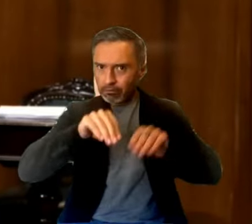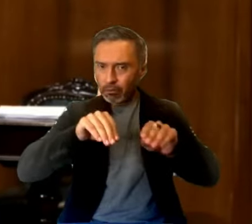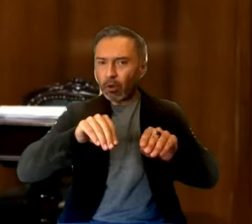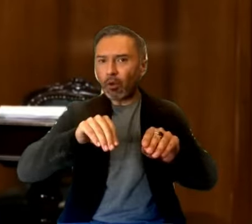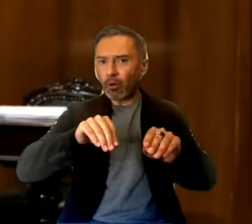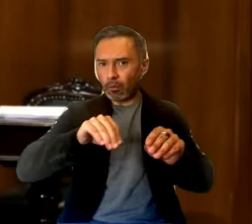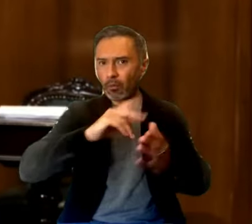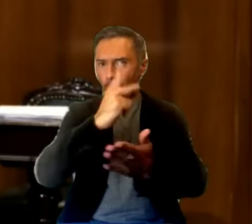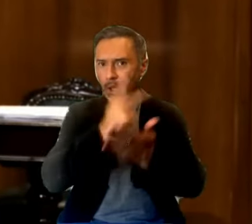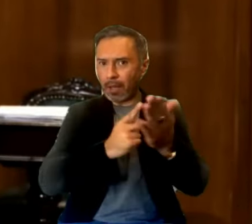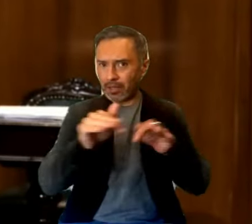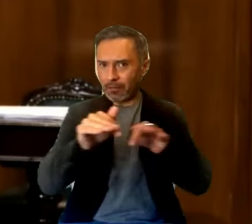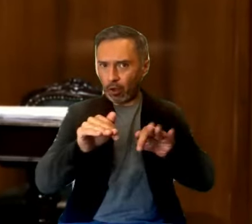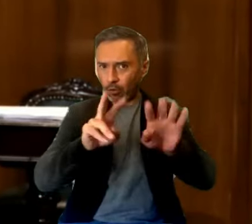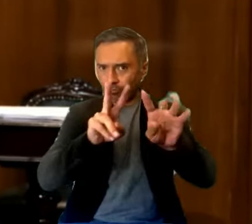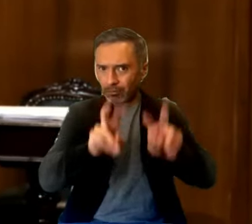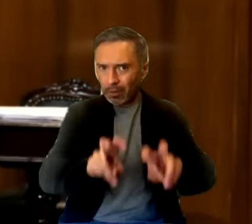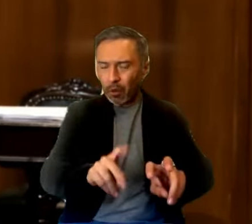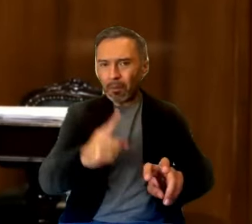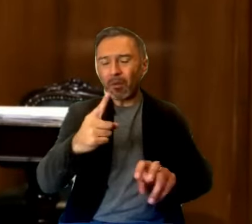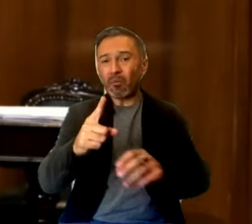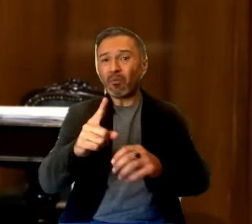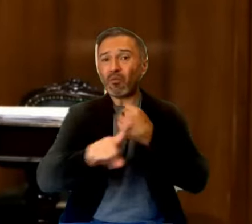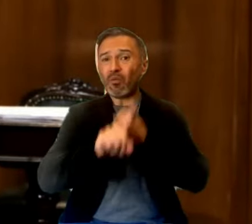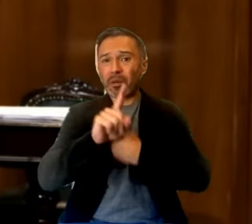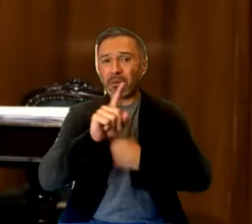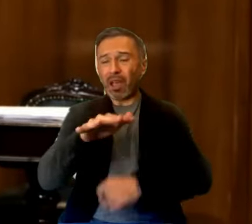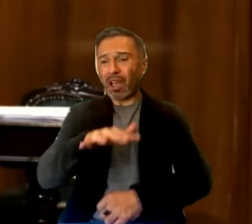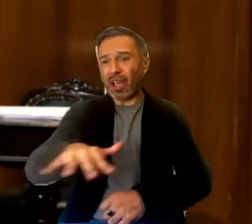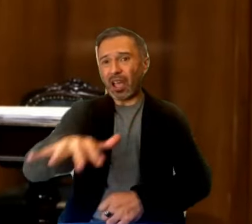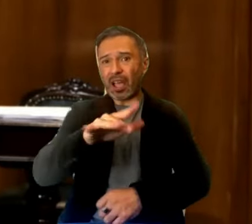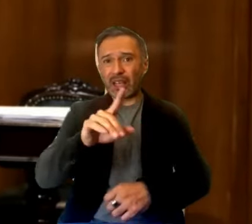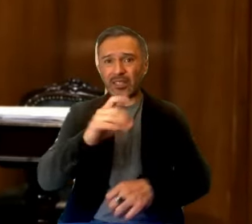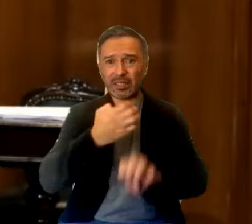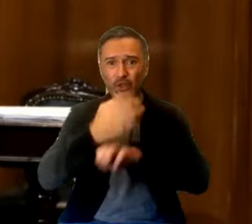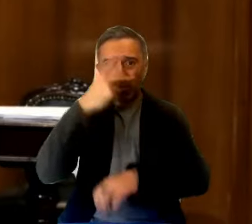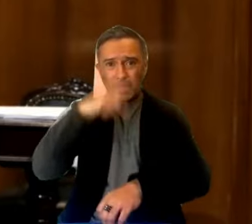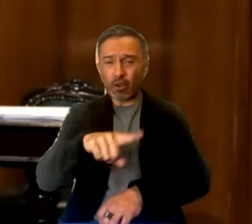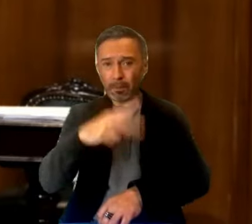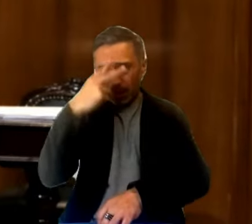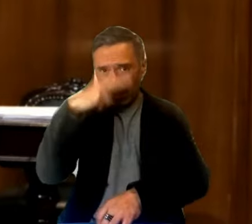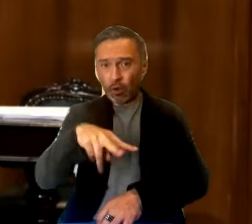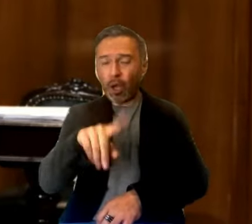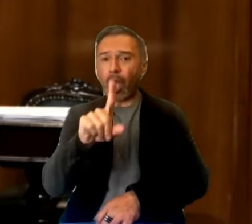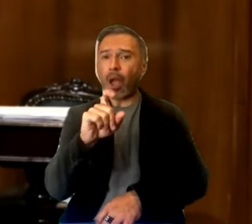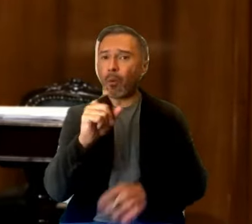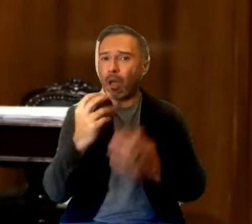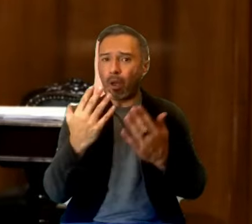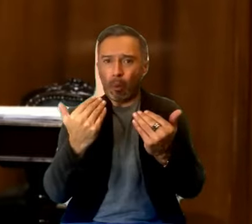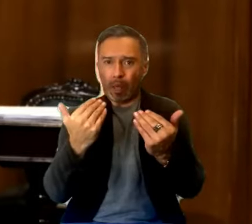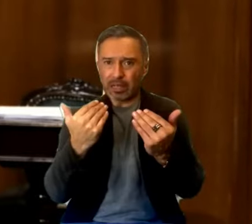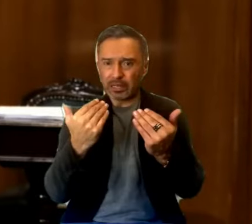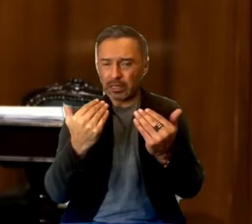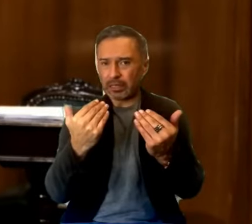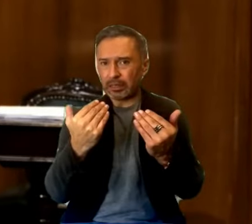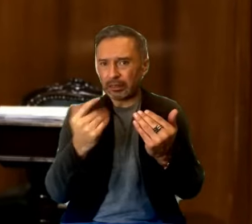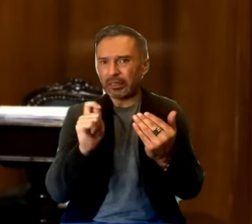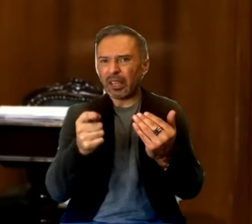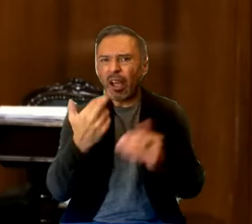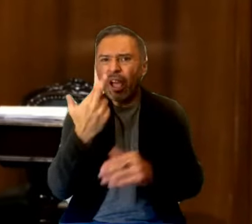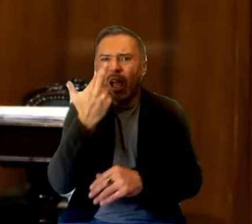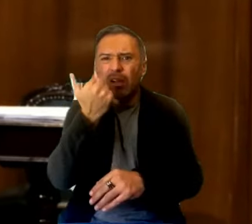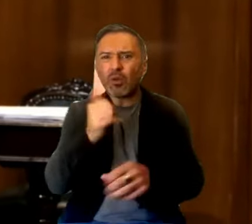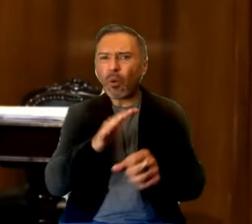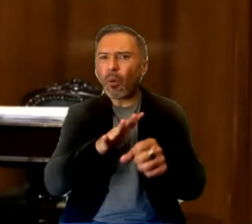en el Estado de México conforme a la siguiente exposición de motivos.